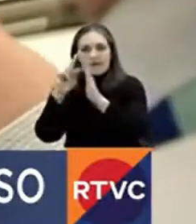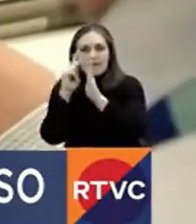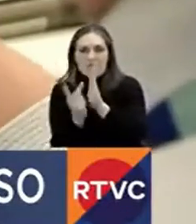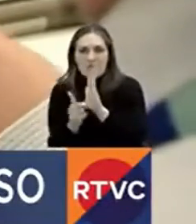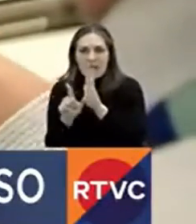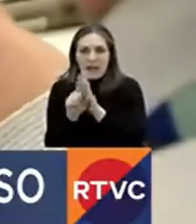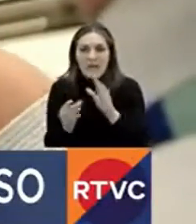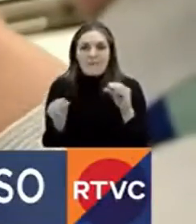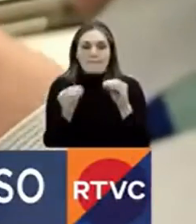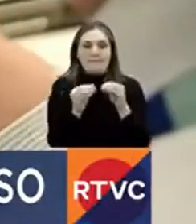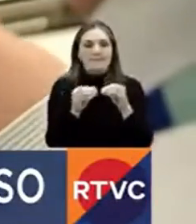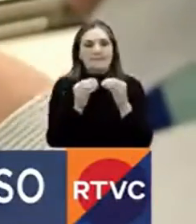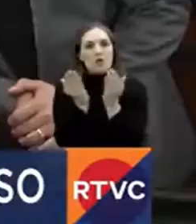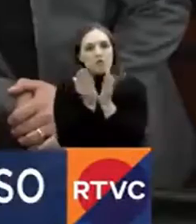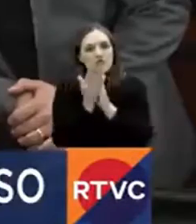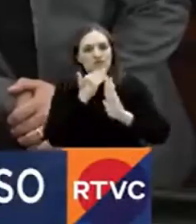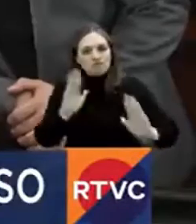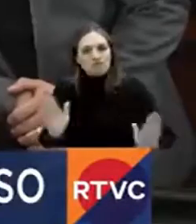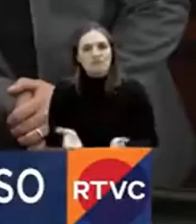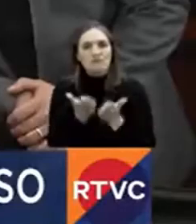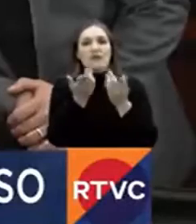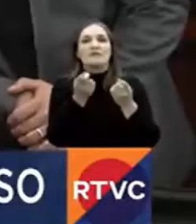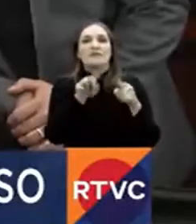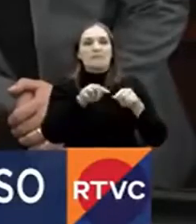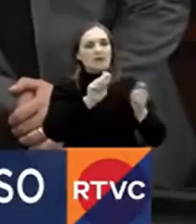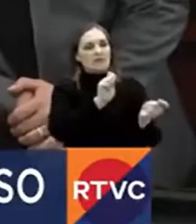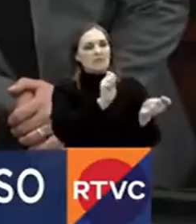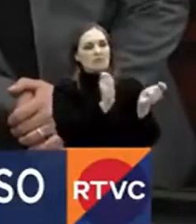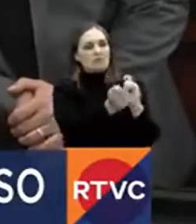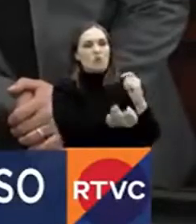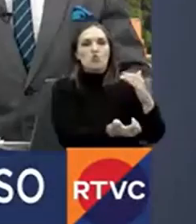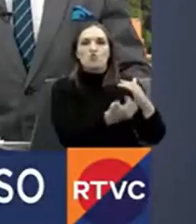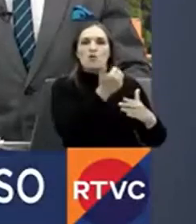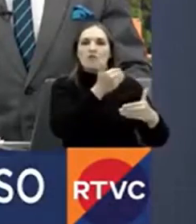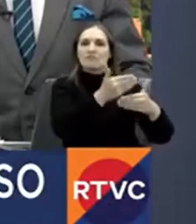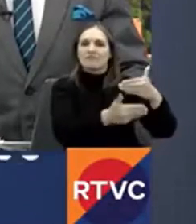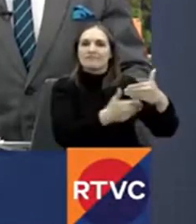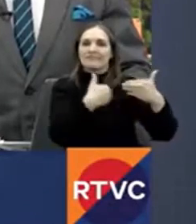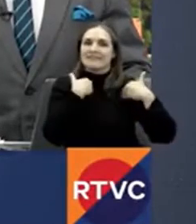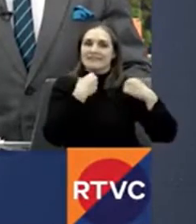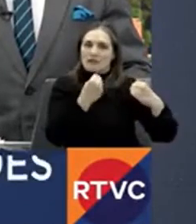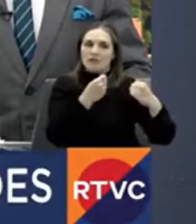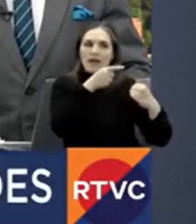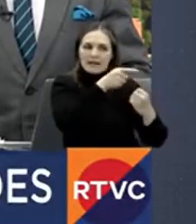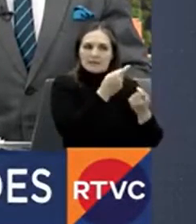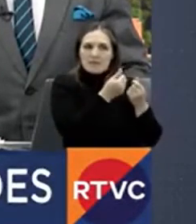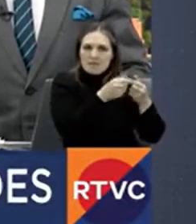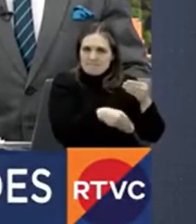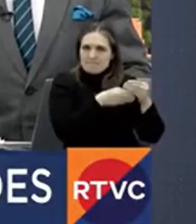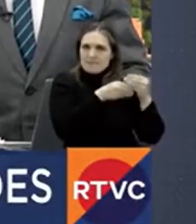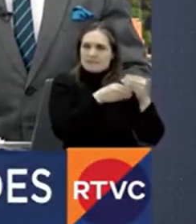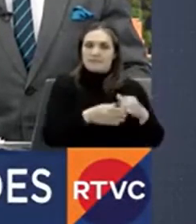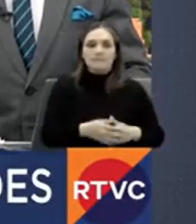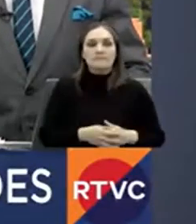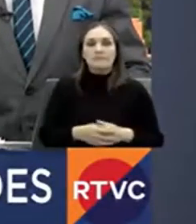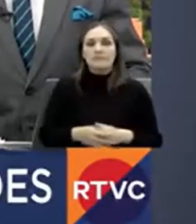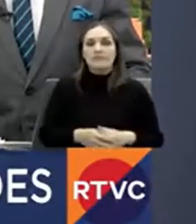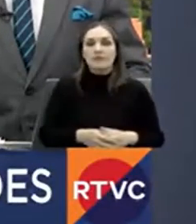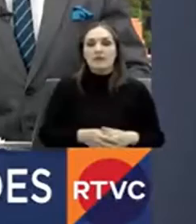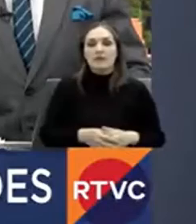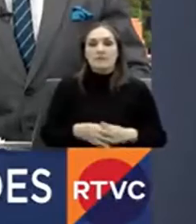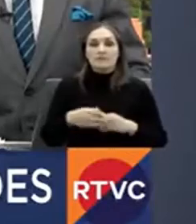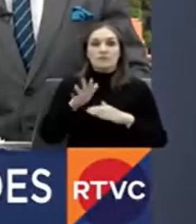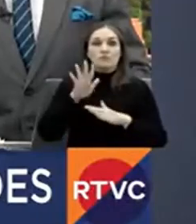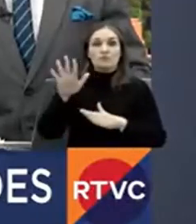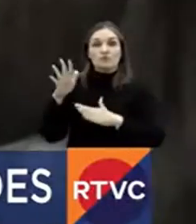y para financiar la primera etapa de la transición del sistema de salud. La Superintendencia de Servicios Públicos Domiciliarios